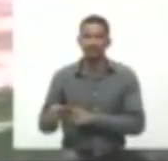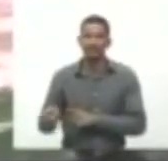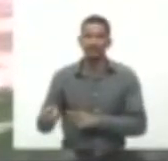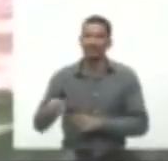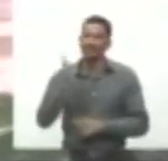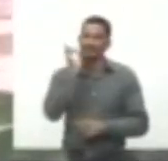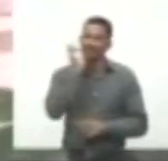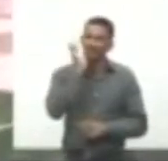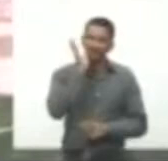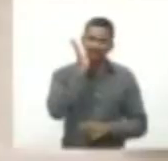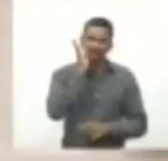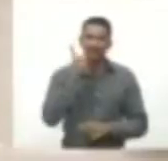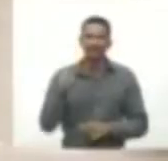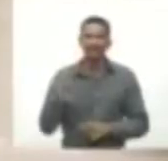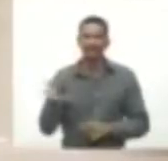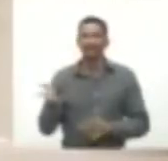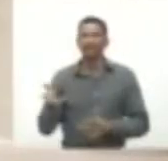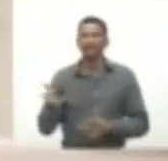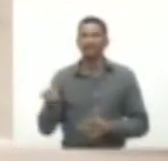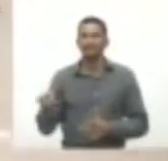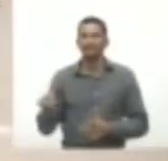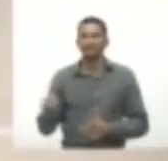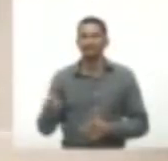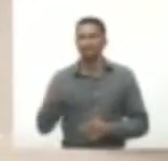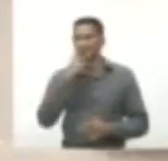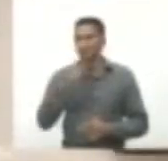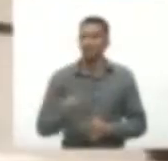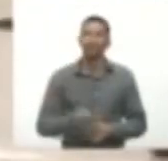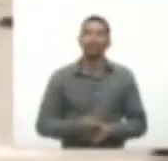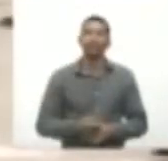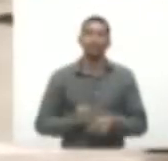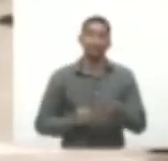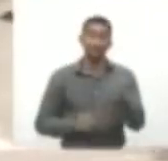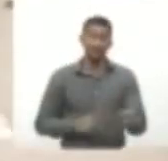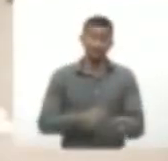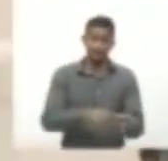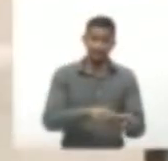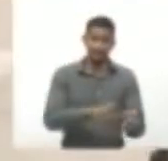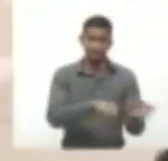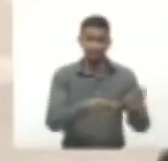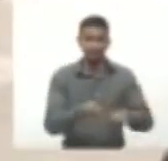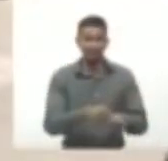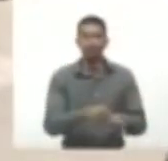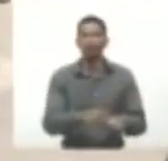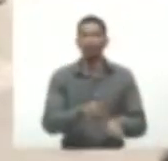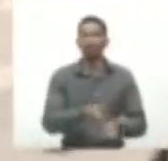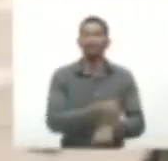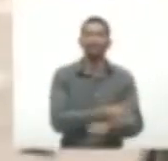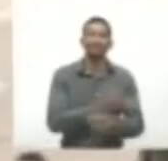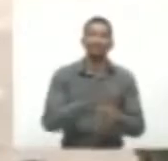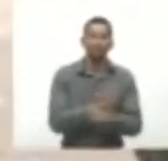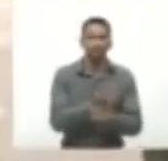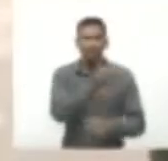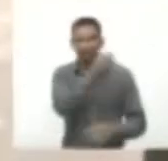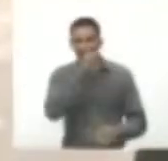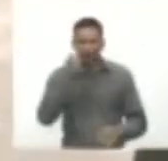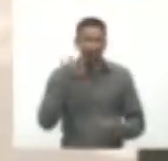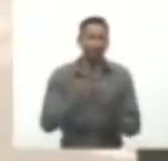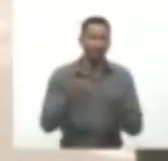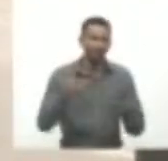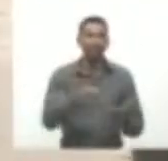aberraciones complejas. De la víctima se conoció que, además de su problema de adicción, residía con su mamá en el barrio centro de la